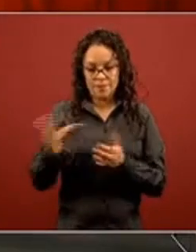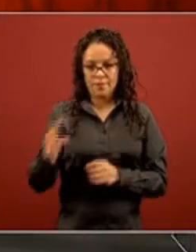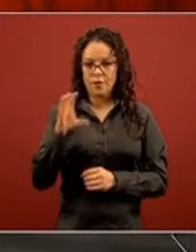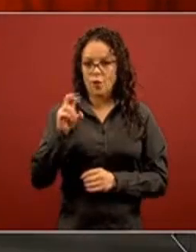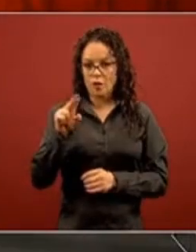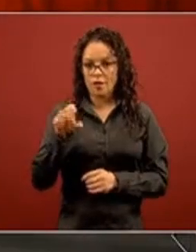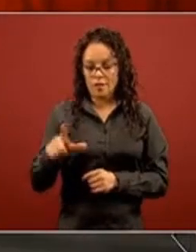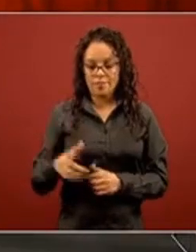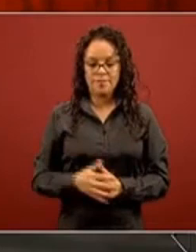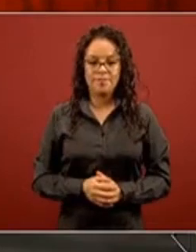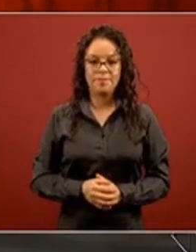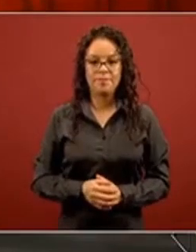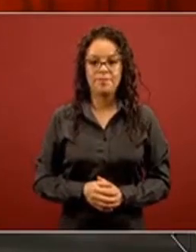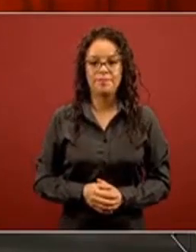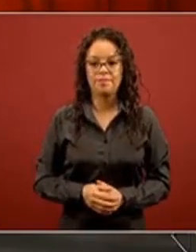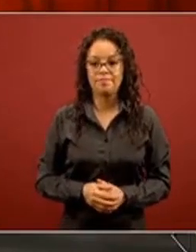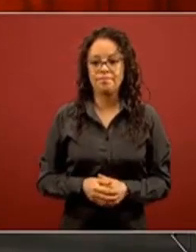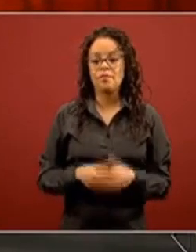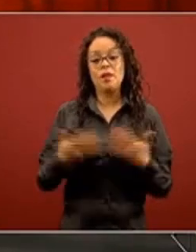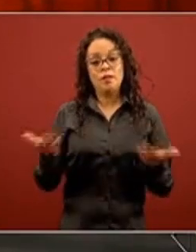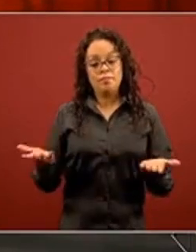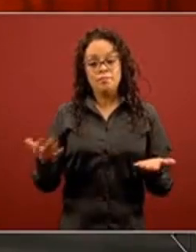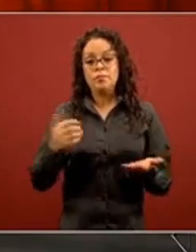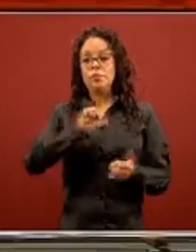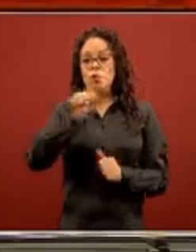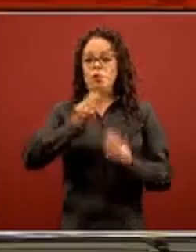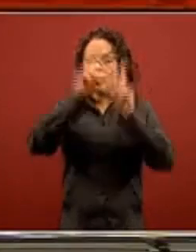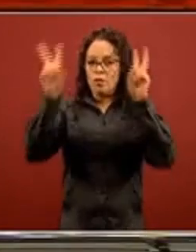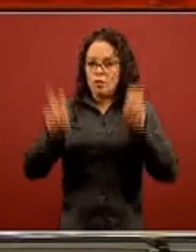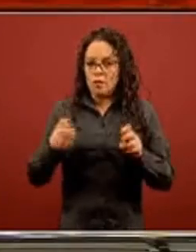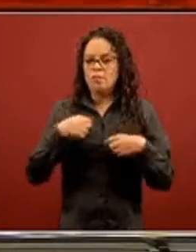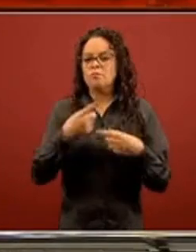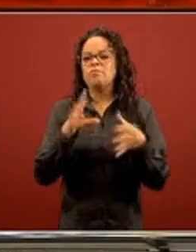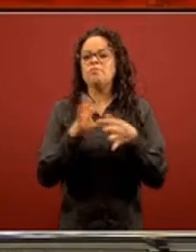quisiera comentar este otro tema que